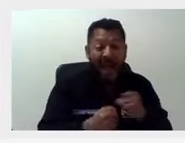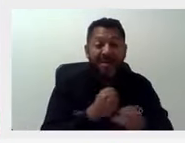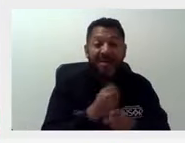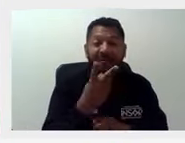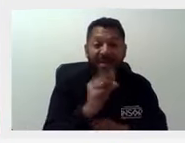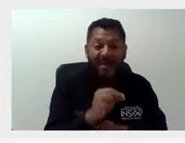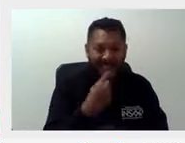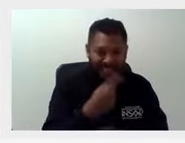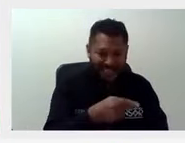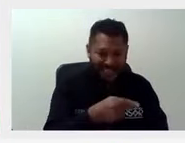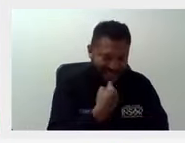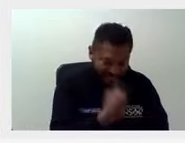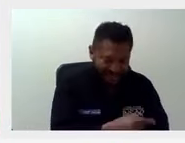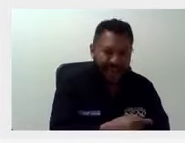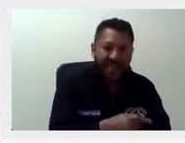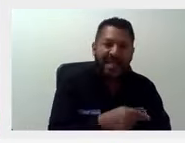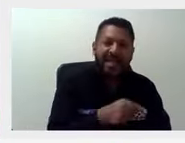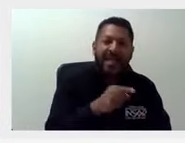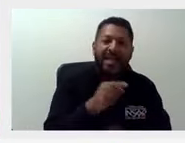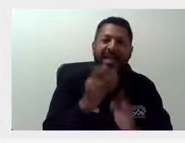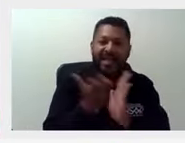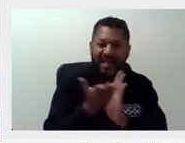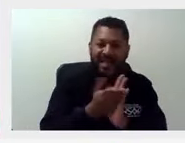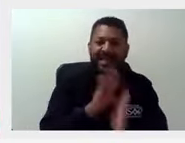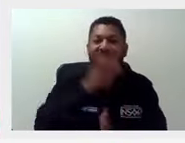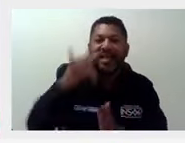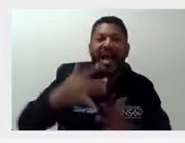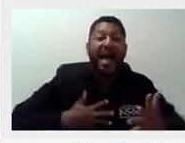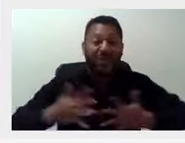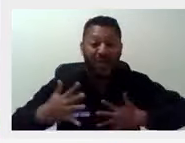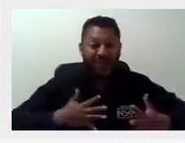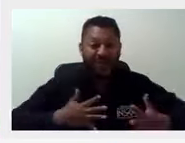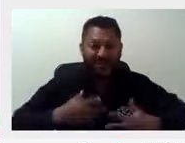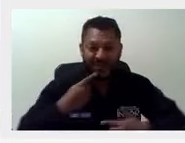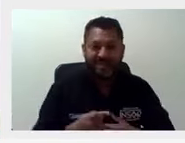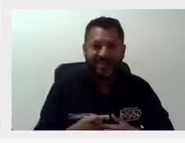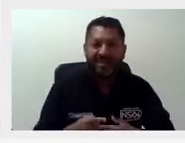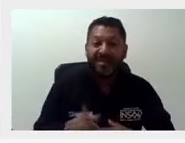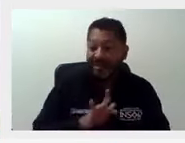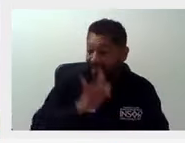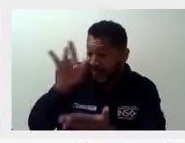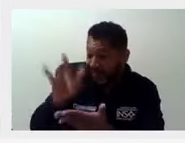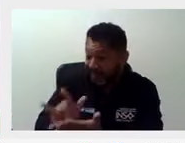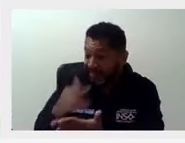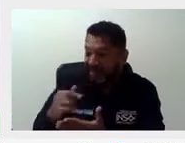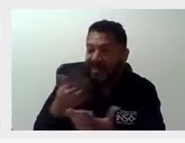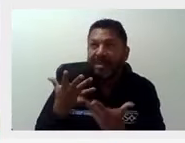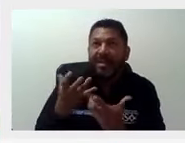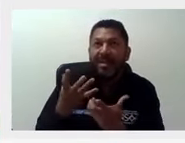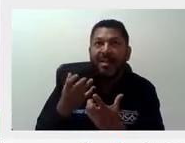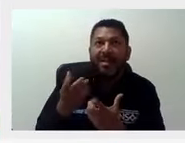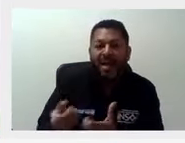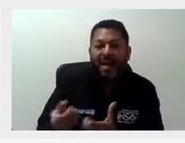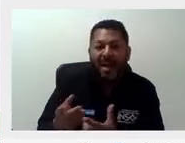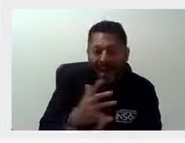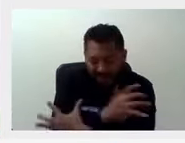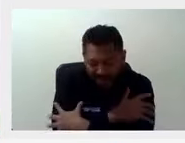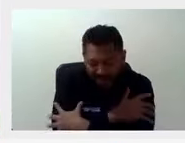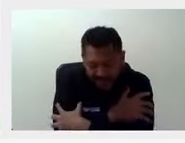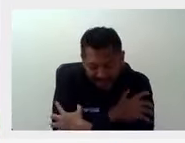ya actuación, lo que quiere es abrazar a sus amigos y se pone muy feliz, habla un ratico con ellos y se pone